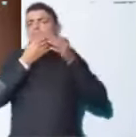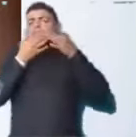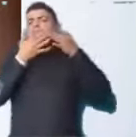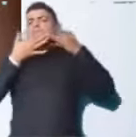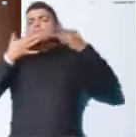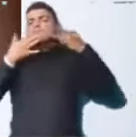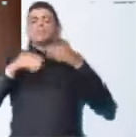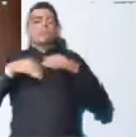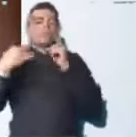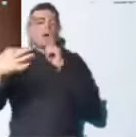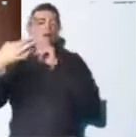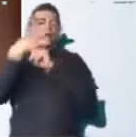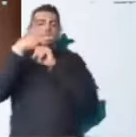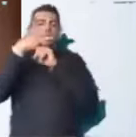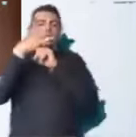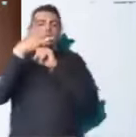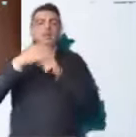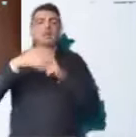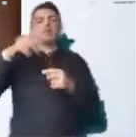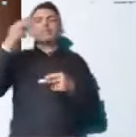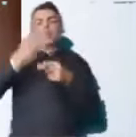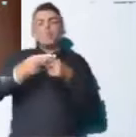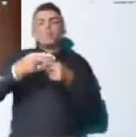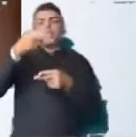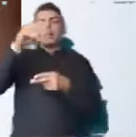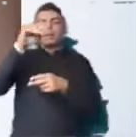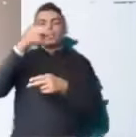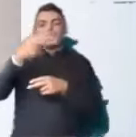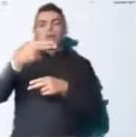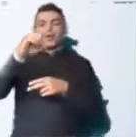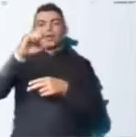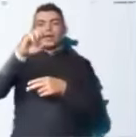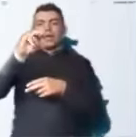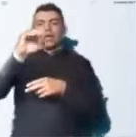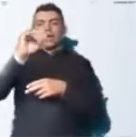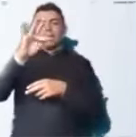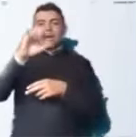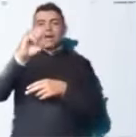cuerpo llamadas dermatomas, también ocasionada, como les decía, por un virus.